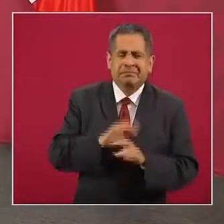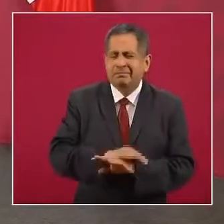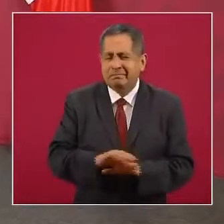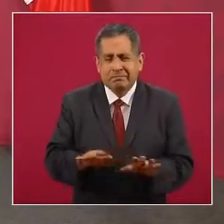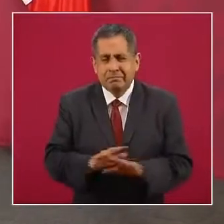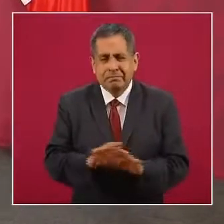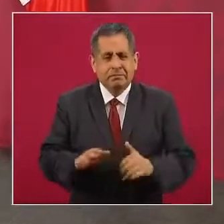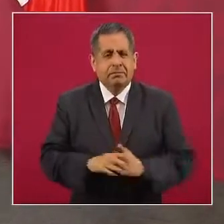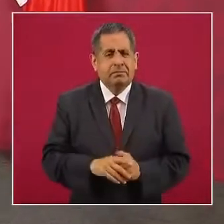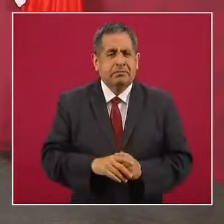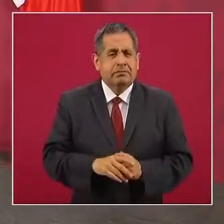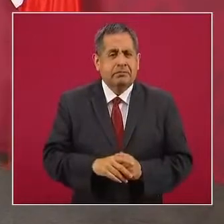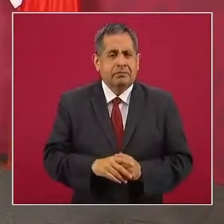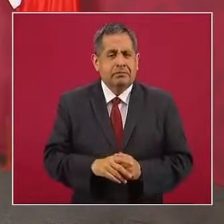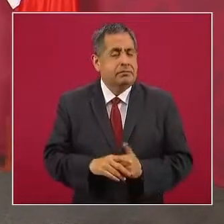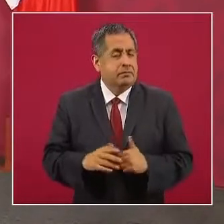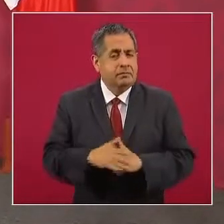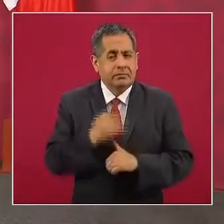porque